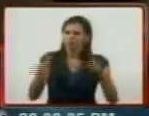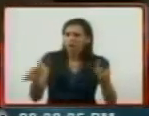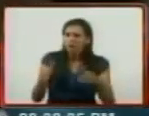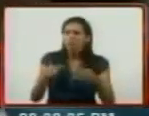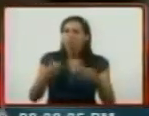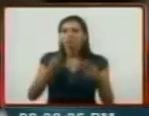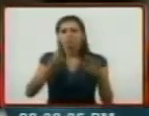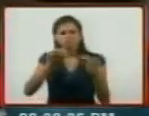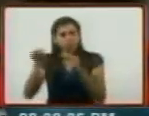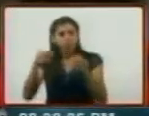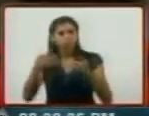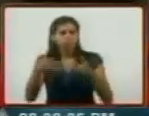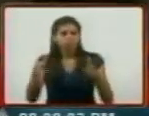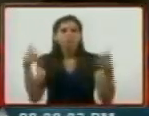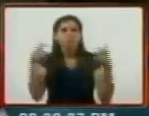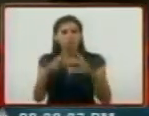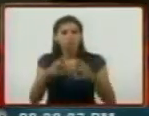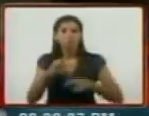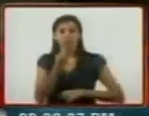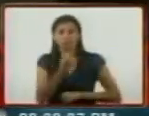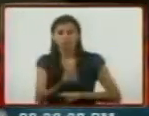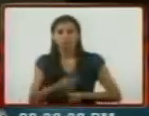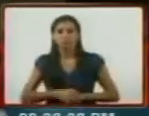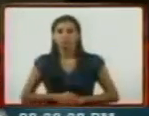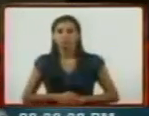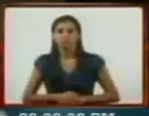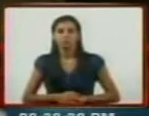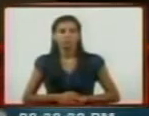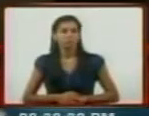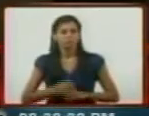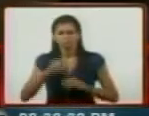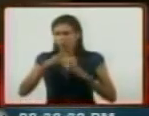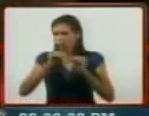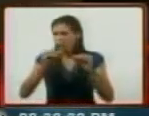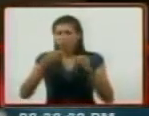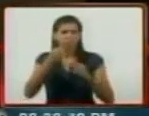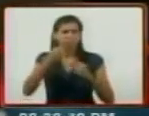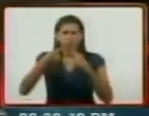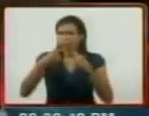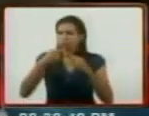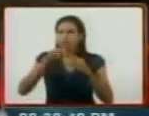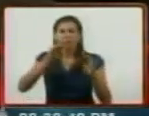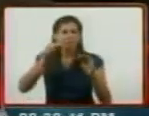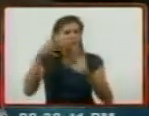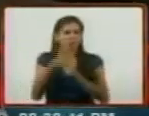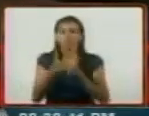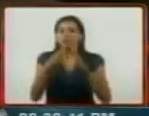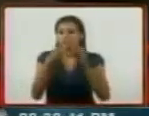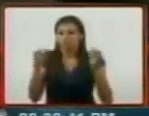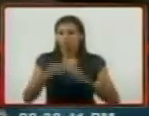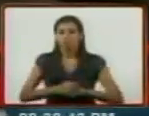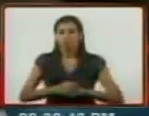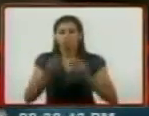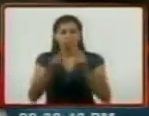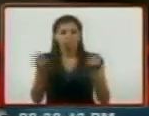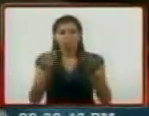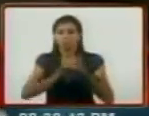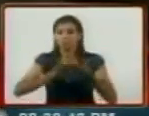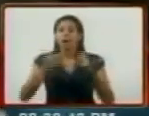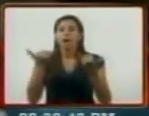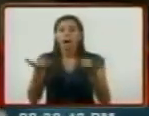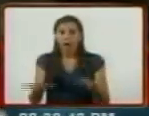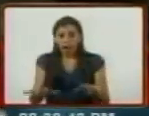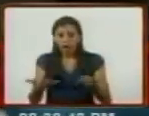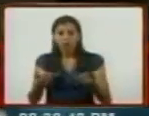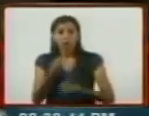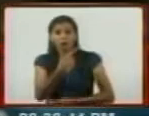sincera, donde se dijo lo que se tenía que decir, se supera este momento y se comprometen